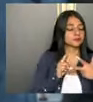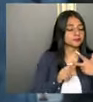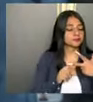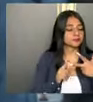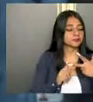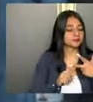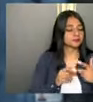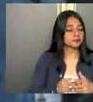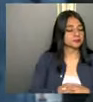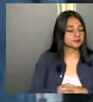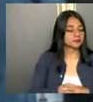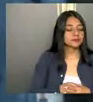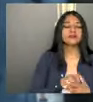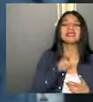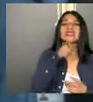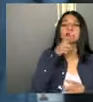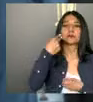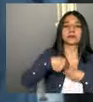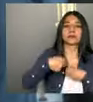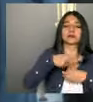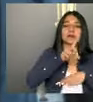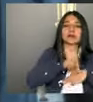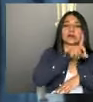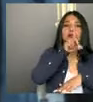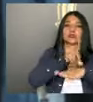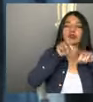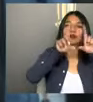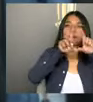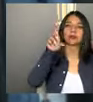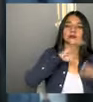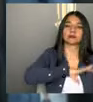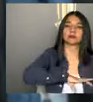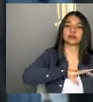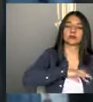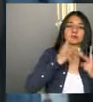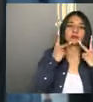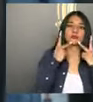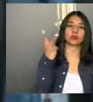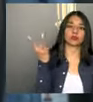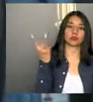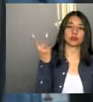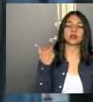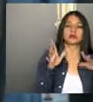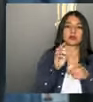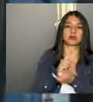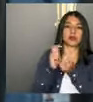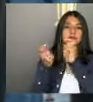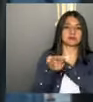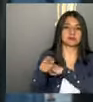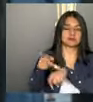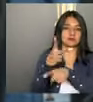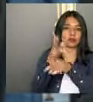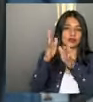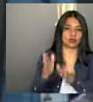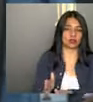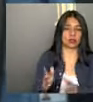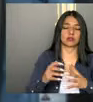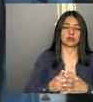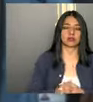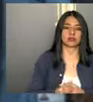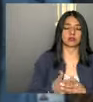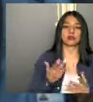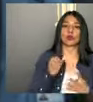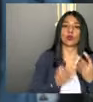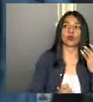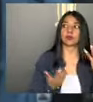¿quiénes pasarían a ser parte de los directorios de las empresas si se elimina justamente la presencia de los concejales? Y la última, si ya tiene